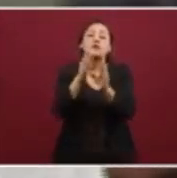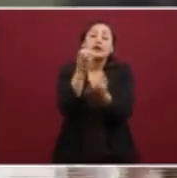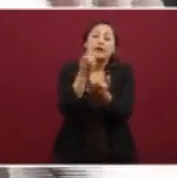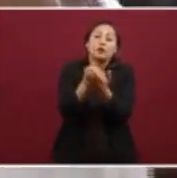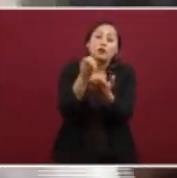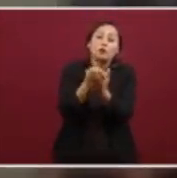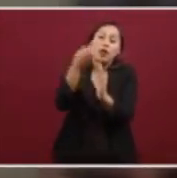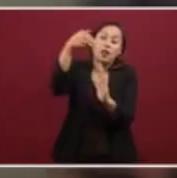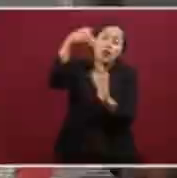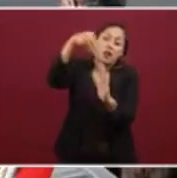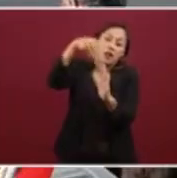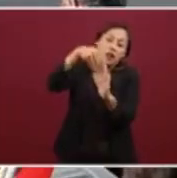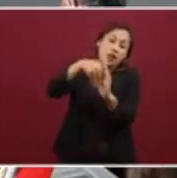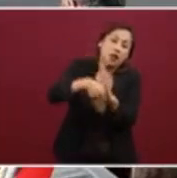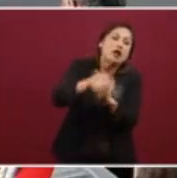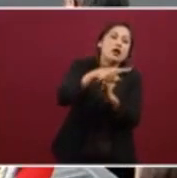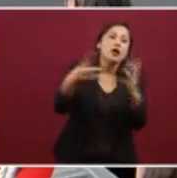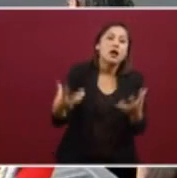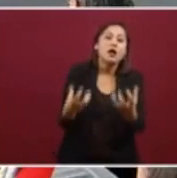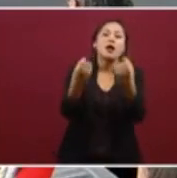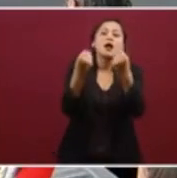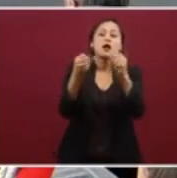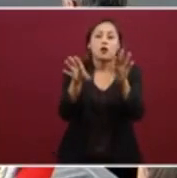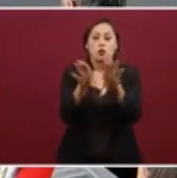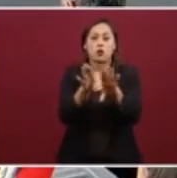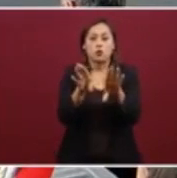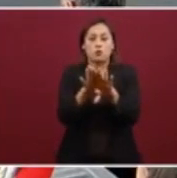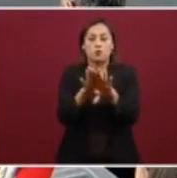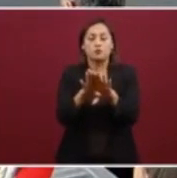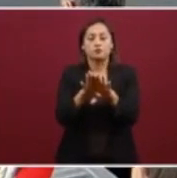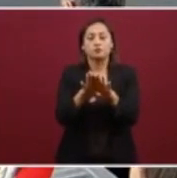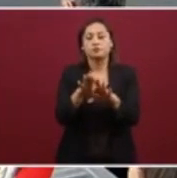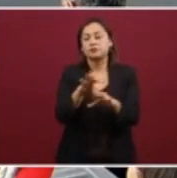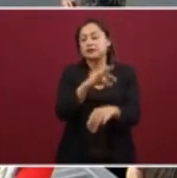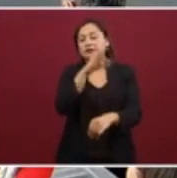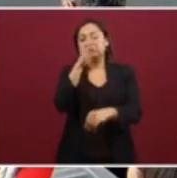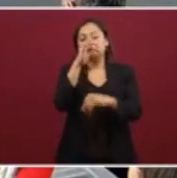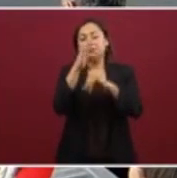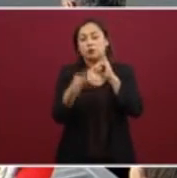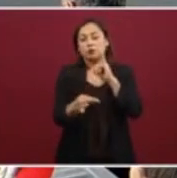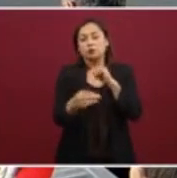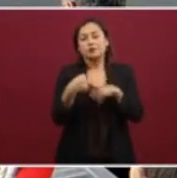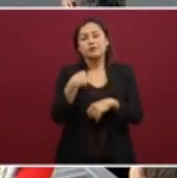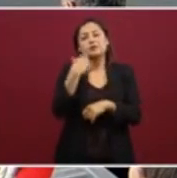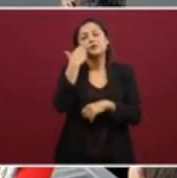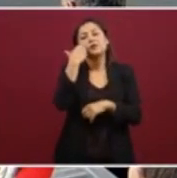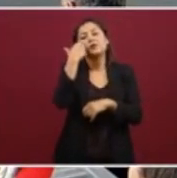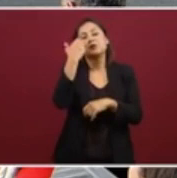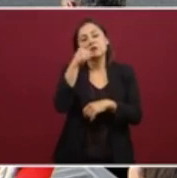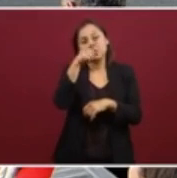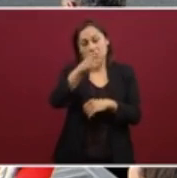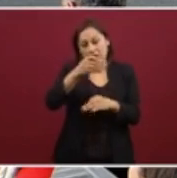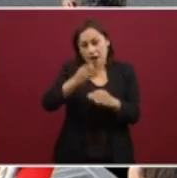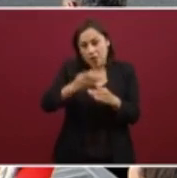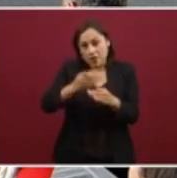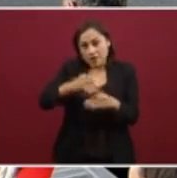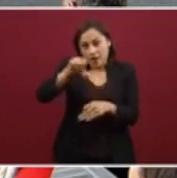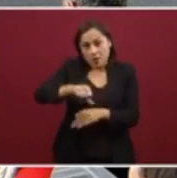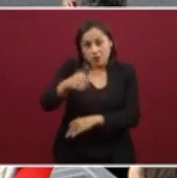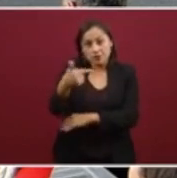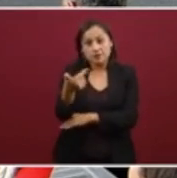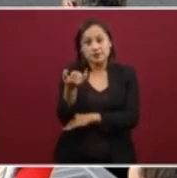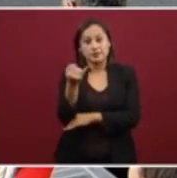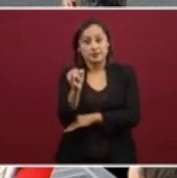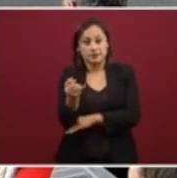último, quiero comprometerlo a usted en este día tan especial, 7 de junio, y en el que usted acaba